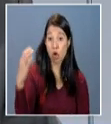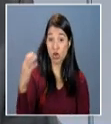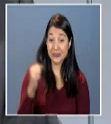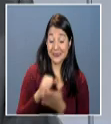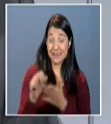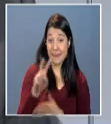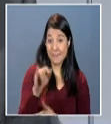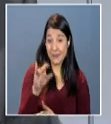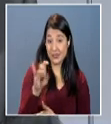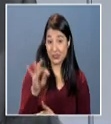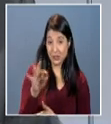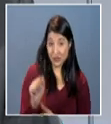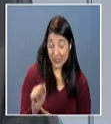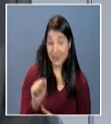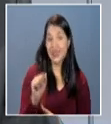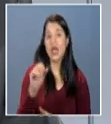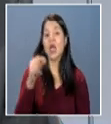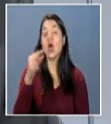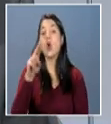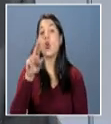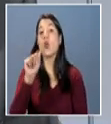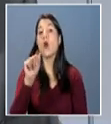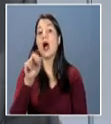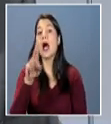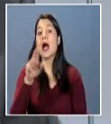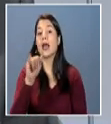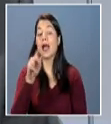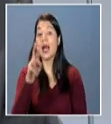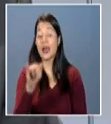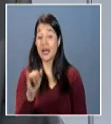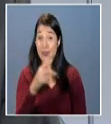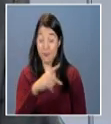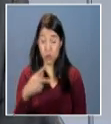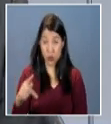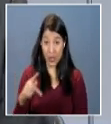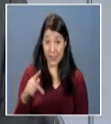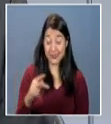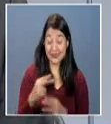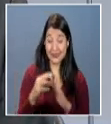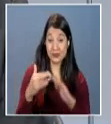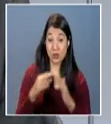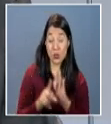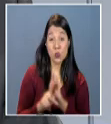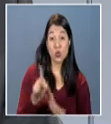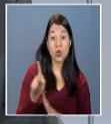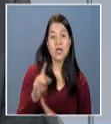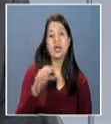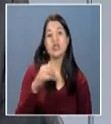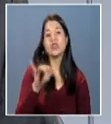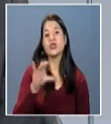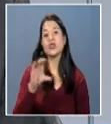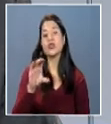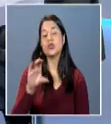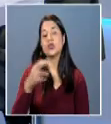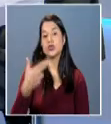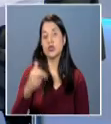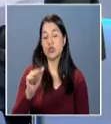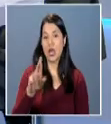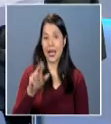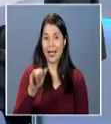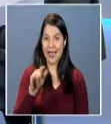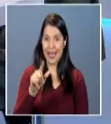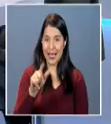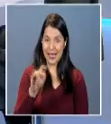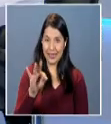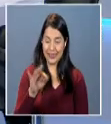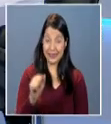Jenny, Carmen Lira, en Heredia, Guararí, Bajo los Molinos, en Punta Arenas, El Progreso, Chacarita, en Limón, Cieneguita, Limón 2000, en Baco,